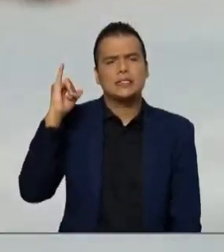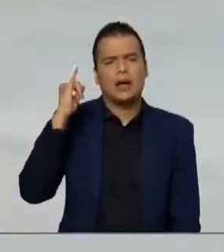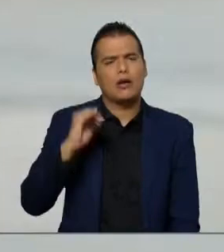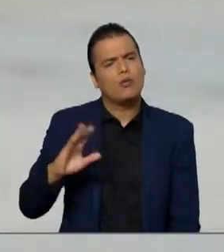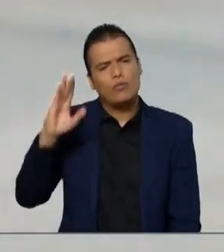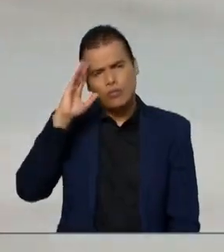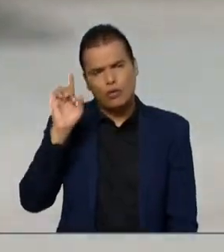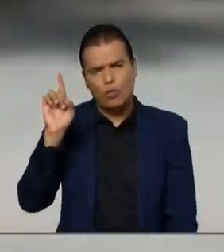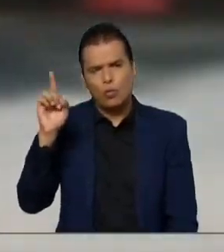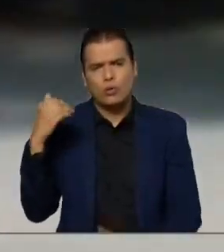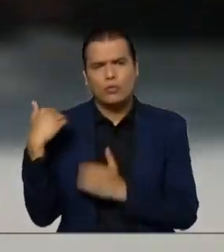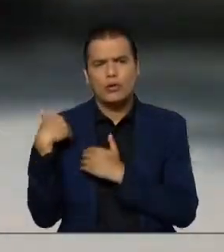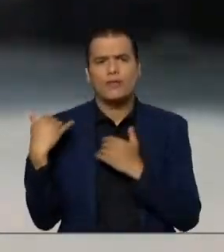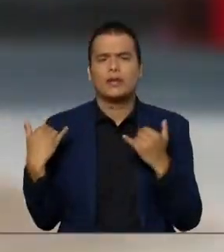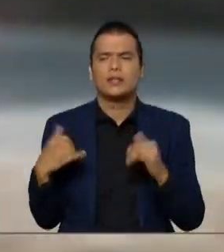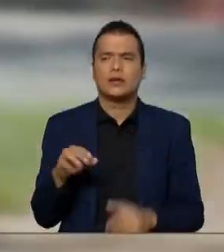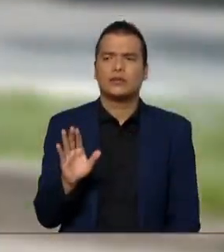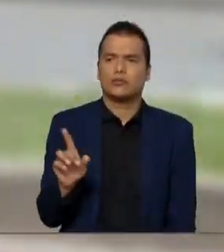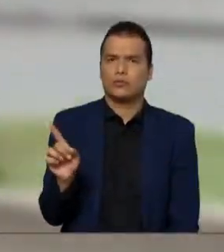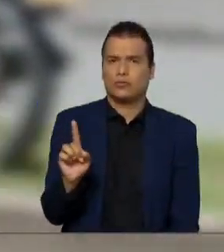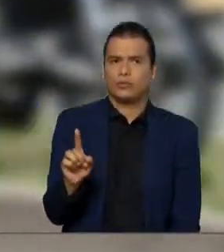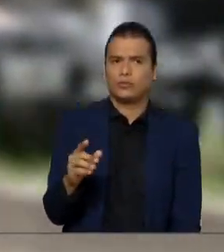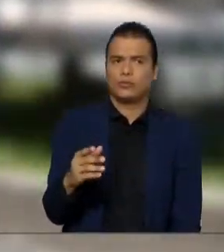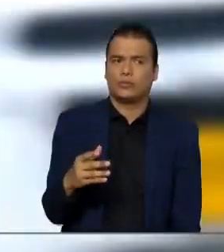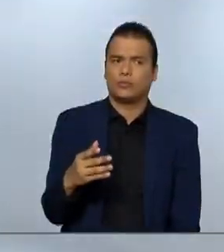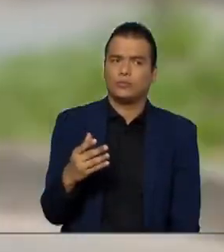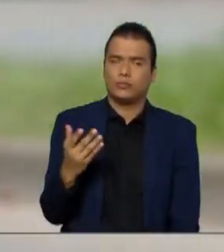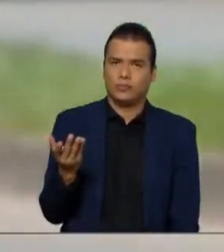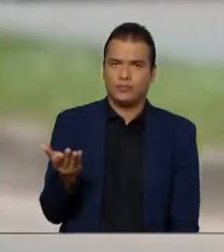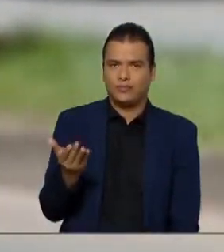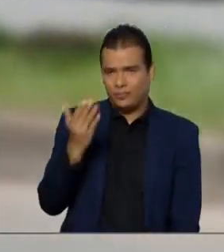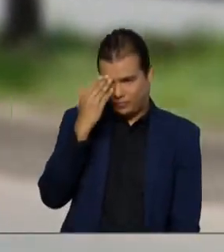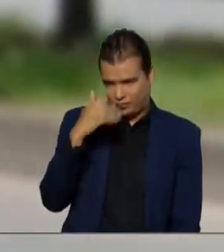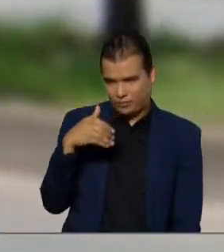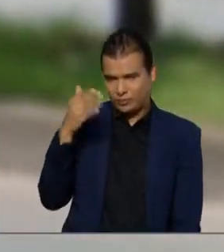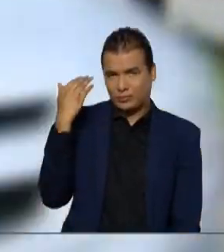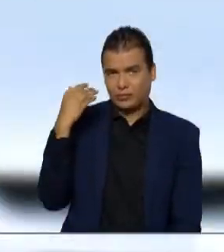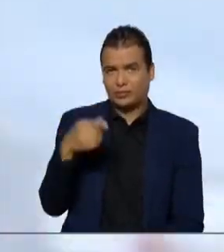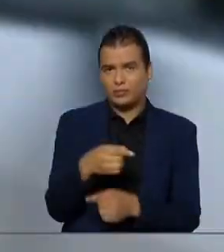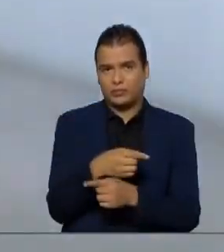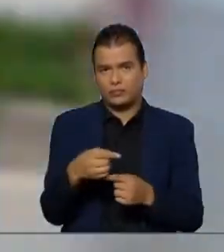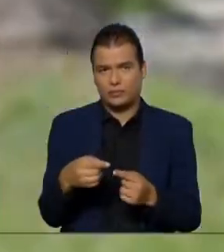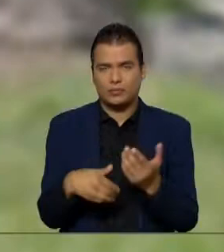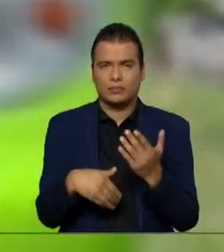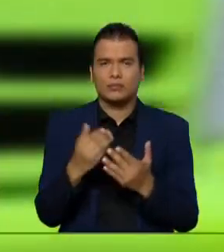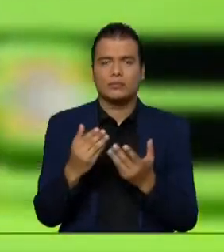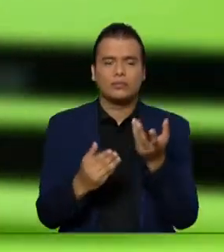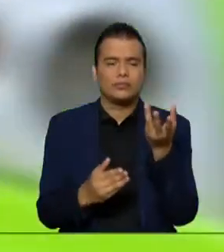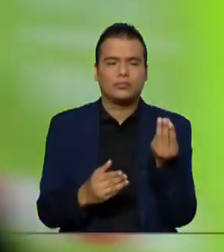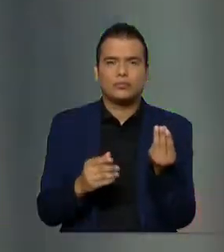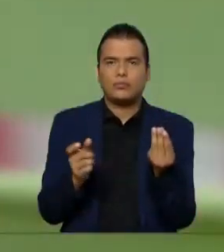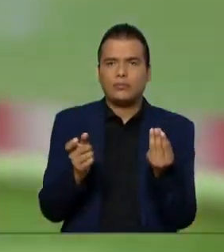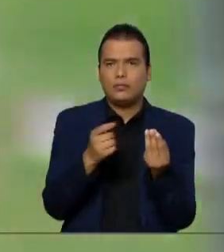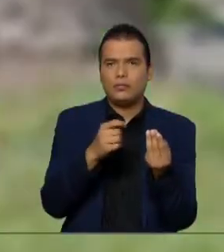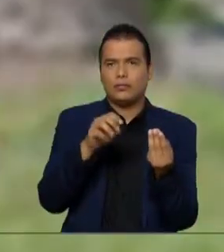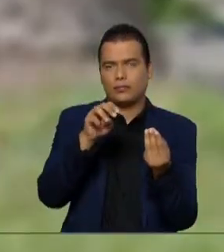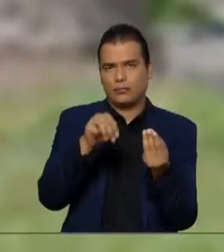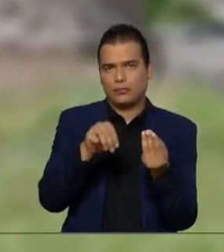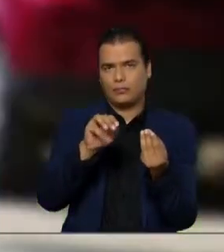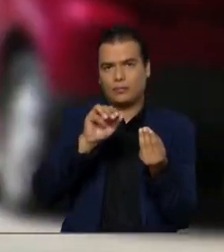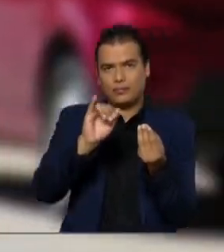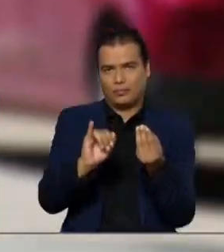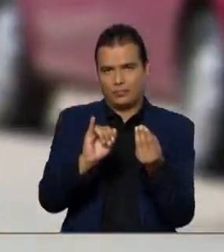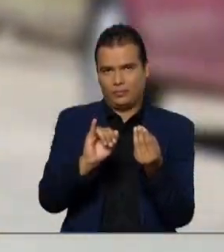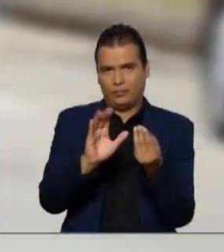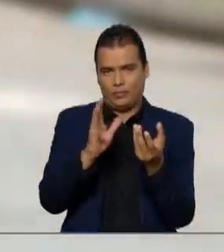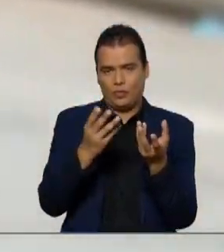vez establezcamos y se pueda reforzar, como lo hicimos desde esa semana que conformamos el GMI, que es el grupo móvil de